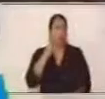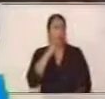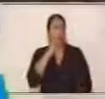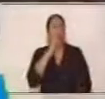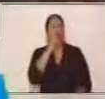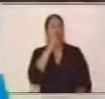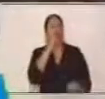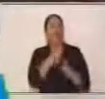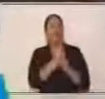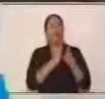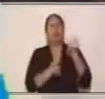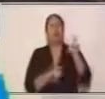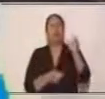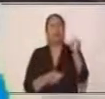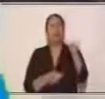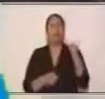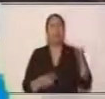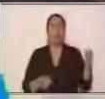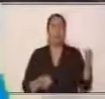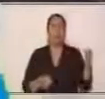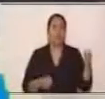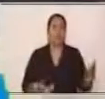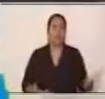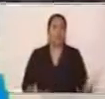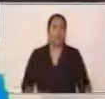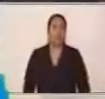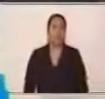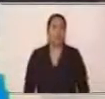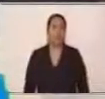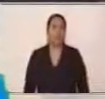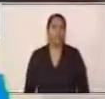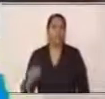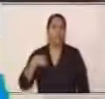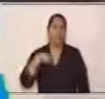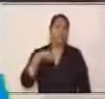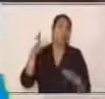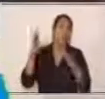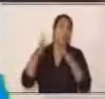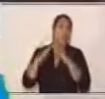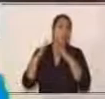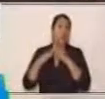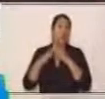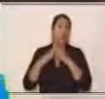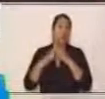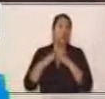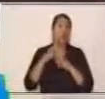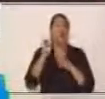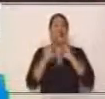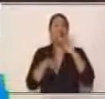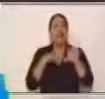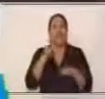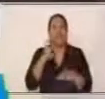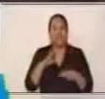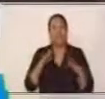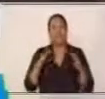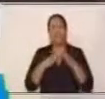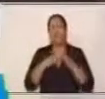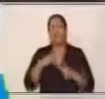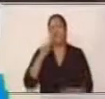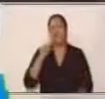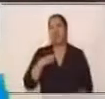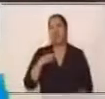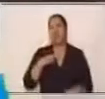en la puerta de un mueble de nuestra casa, aunque en realidad hay casas que no tienen esta forma, pero la